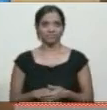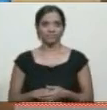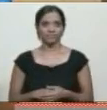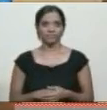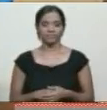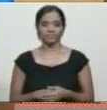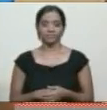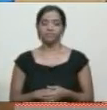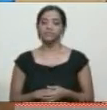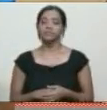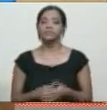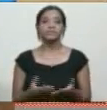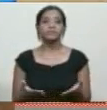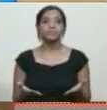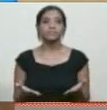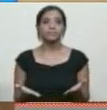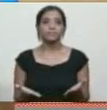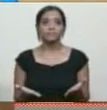Y